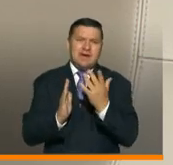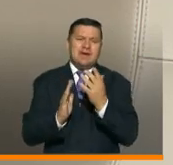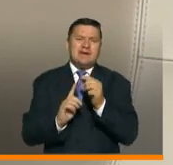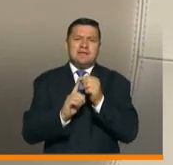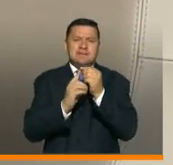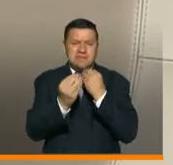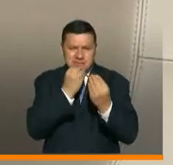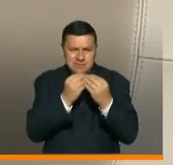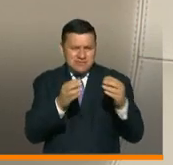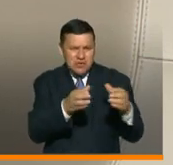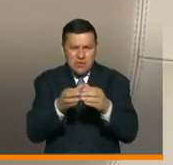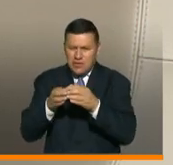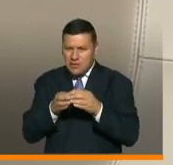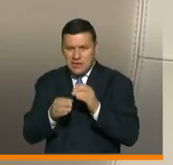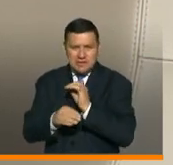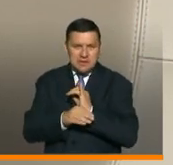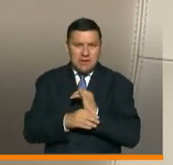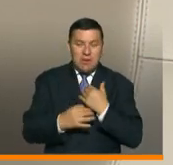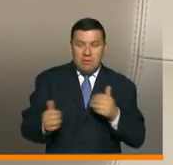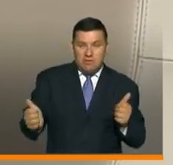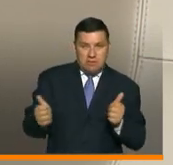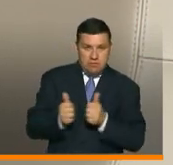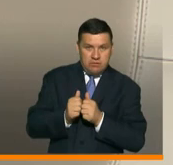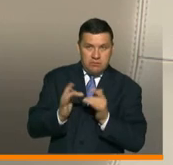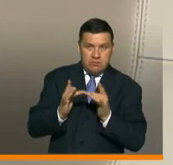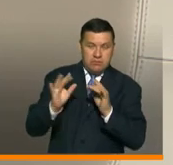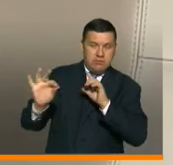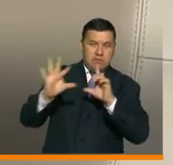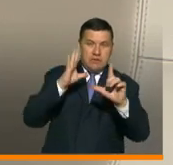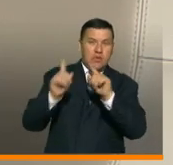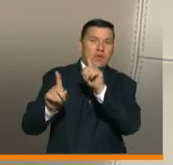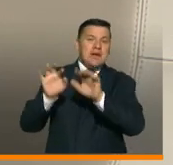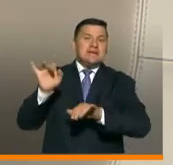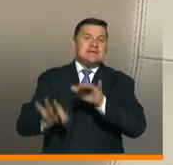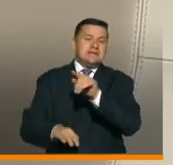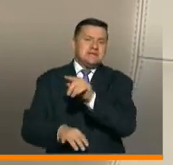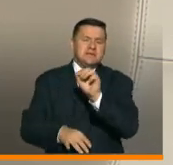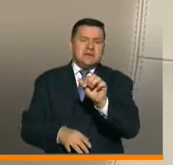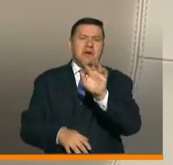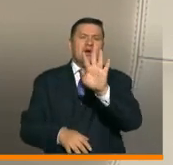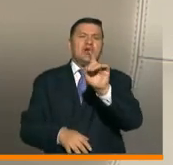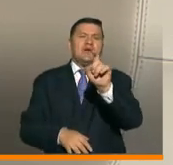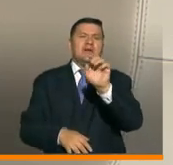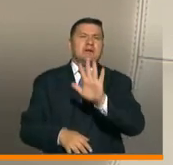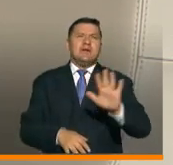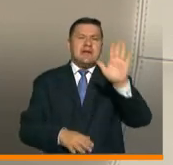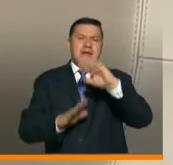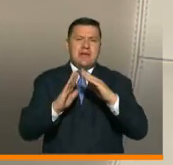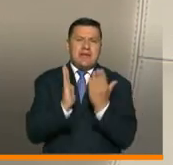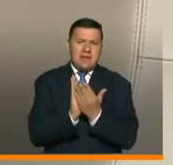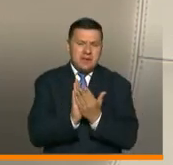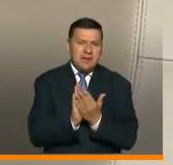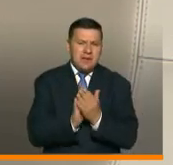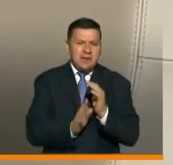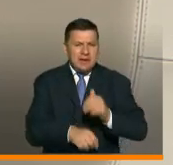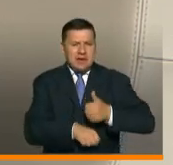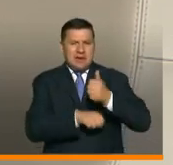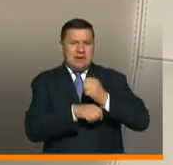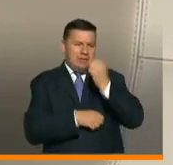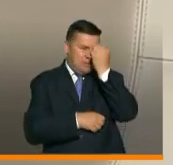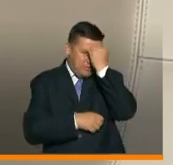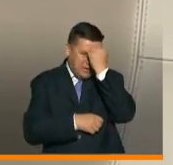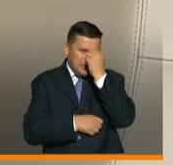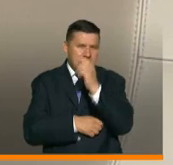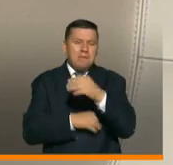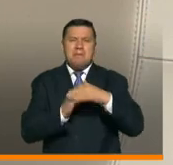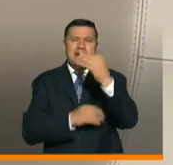Especial de Alimentación. Hoy se encuentra con nosotros conectada una de las secretarias de los 96 secretarios de educación, rectores, maestros, más